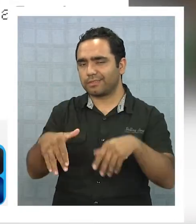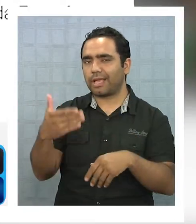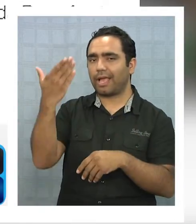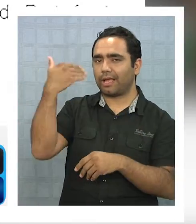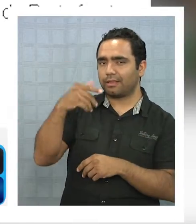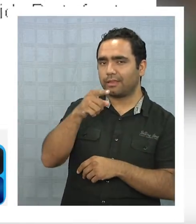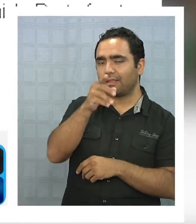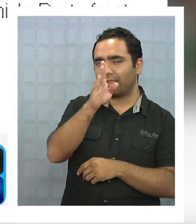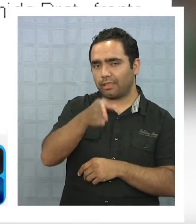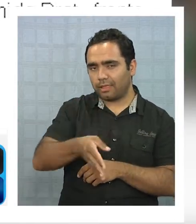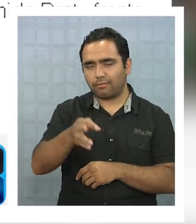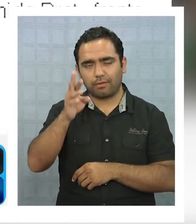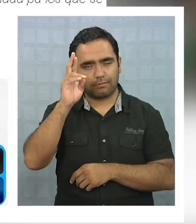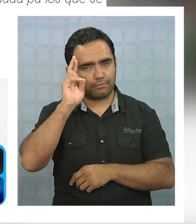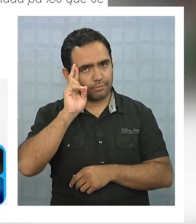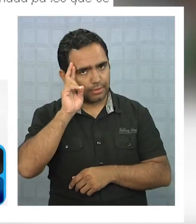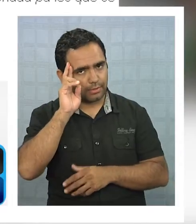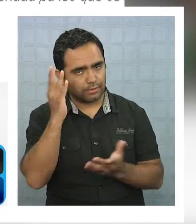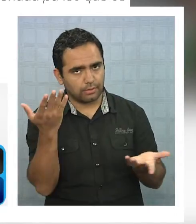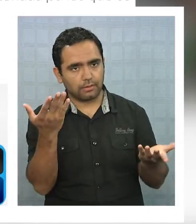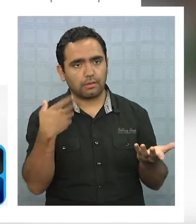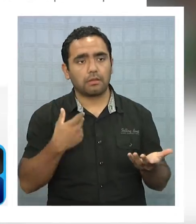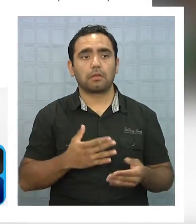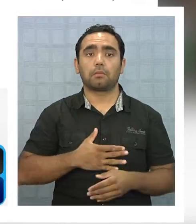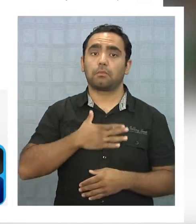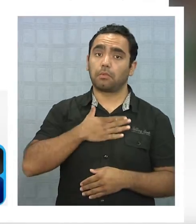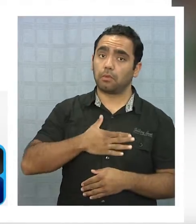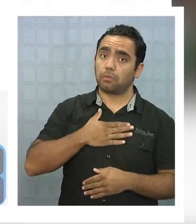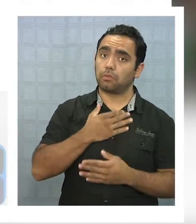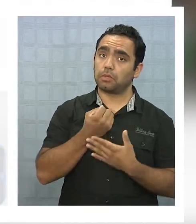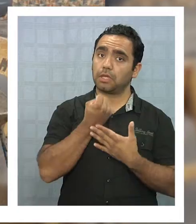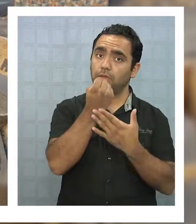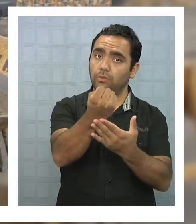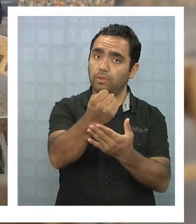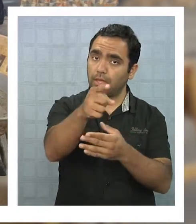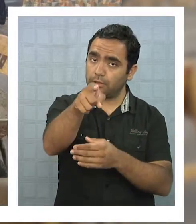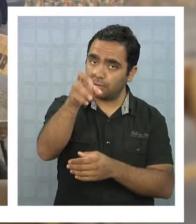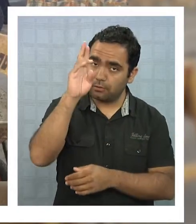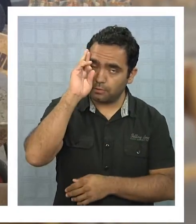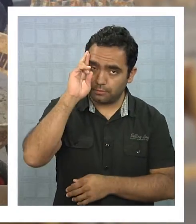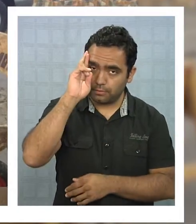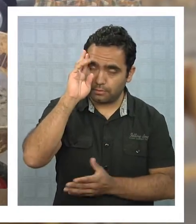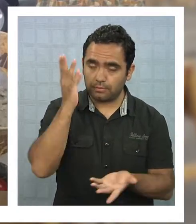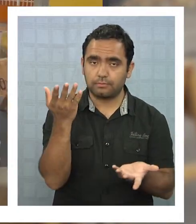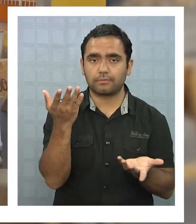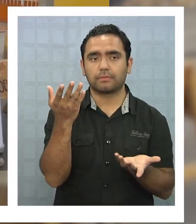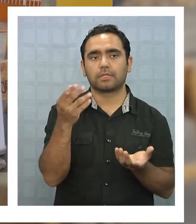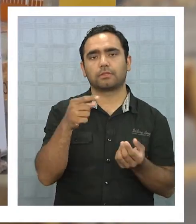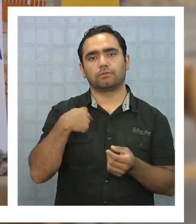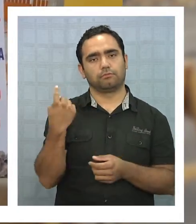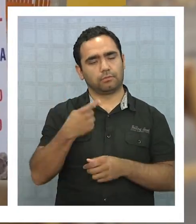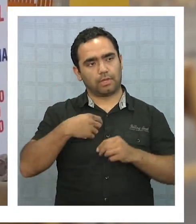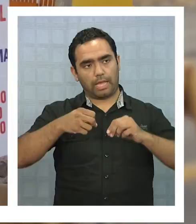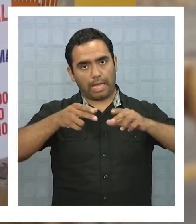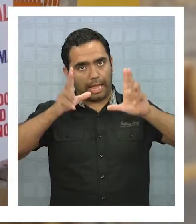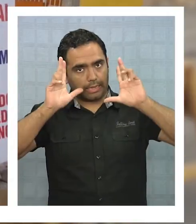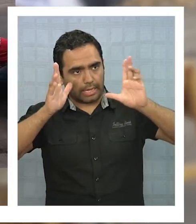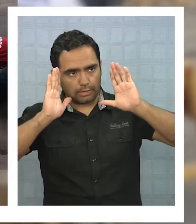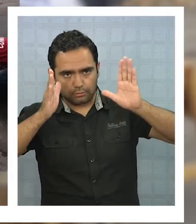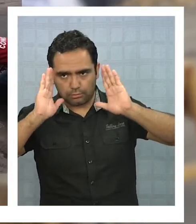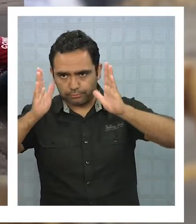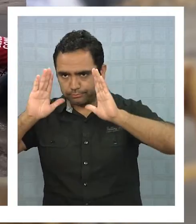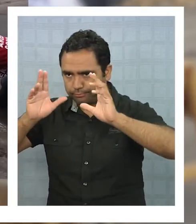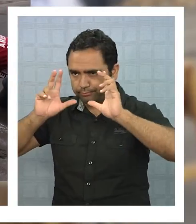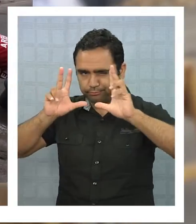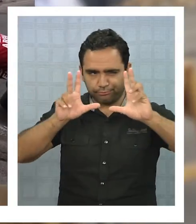elecciones debe recordar. Y como nos gusta ayudarlo a refrescar su memoria, estaremos atentos a más situaciones de las